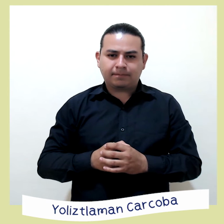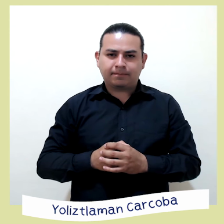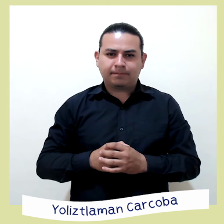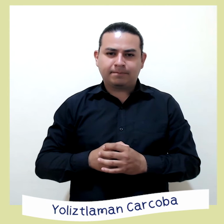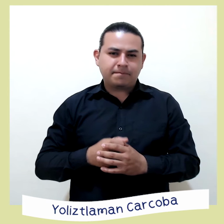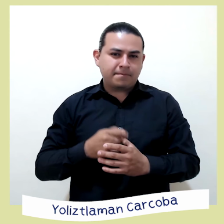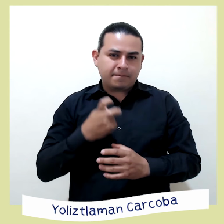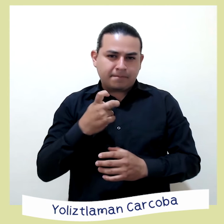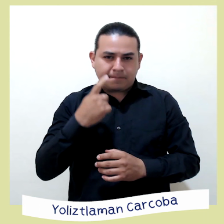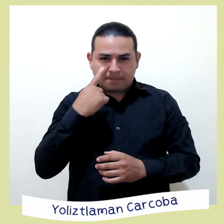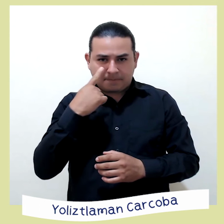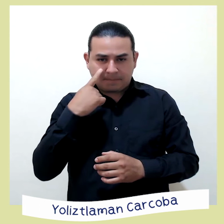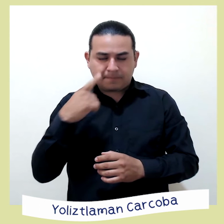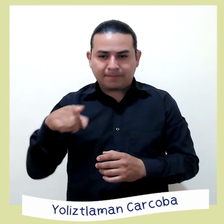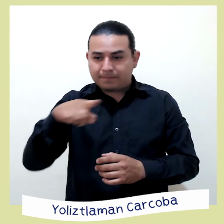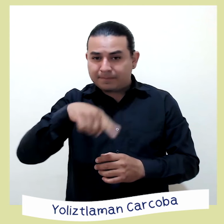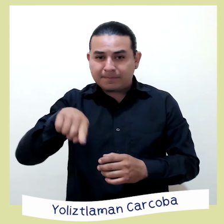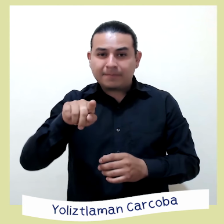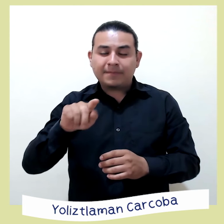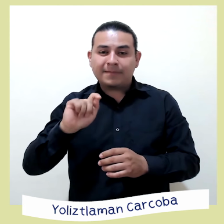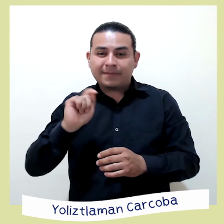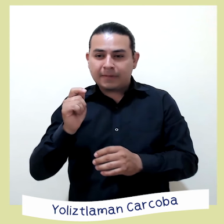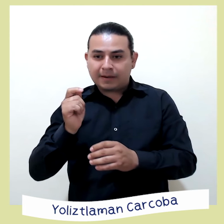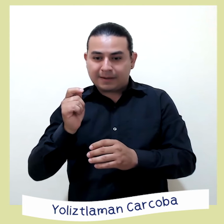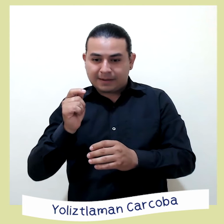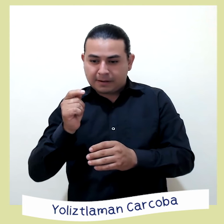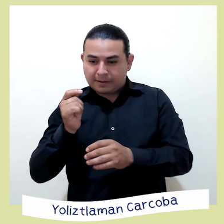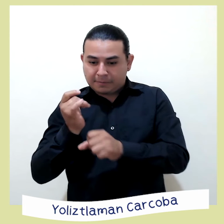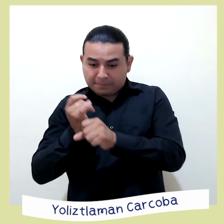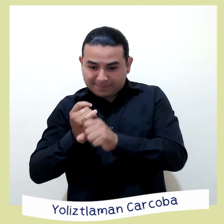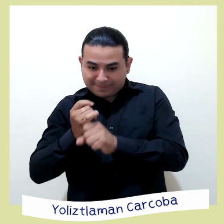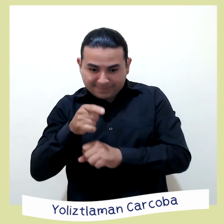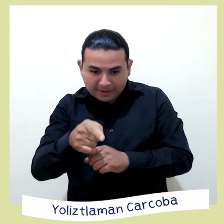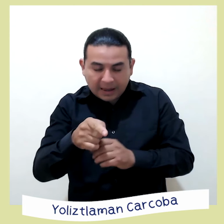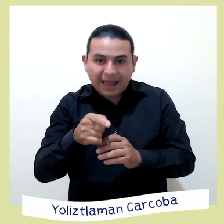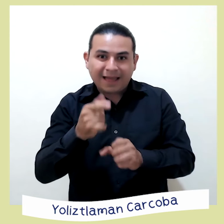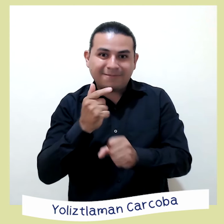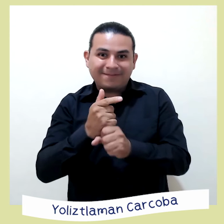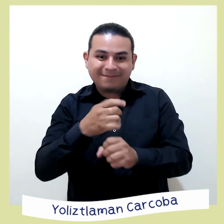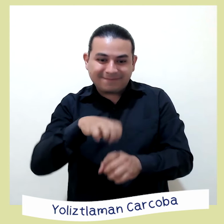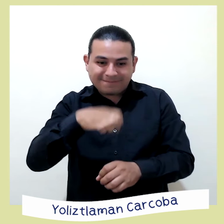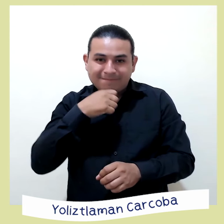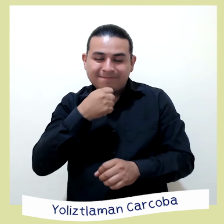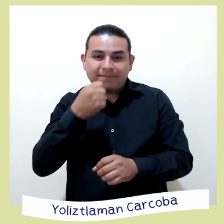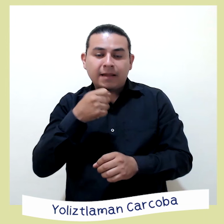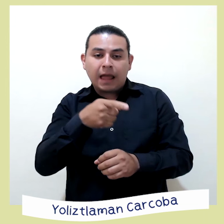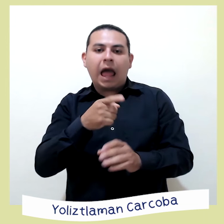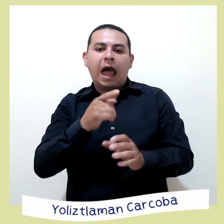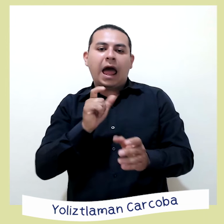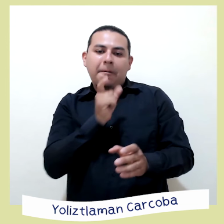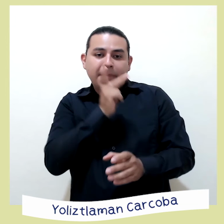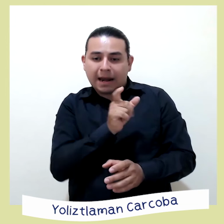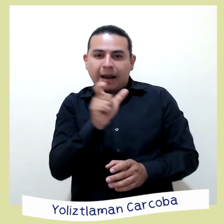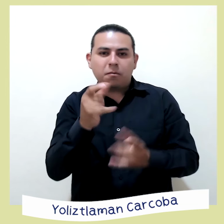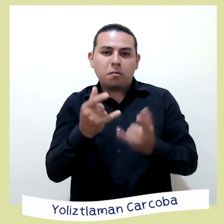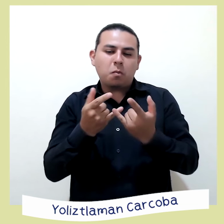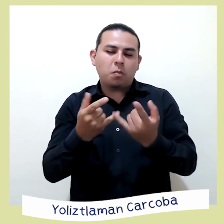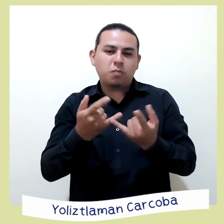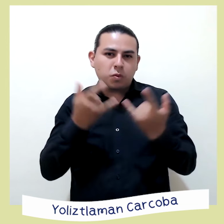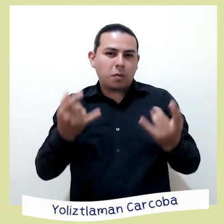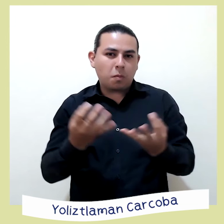ocasionalmente se le asimila a la discriminación por edad, pero en realidad ha caído en desuso. Es una palabra que casi, por lo menos en el